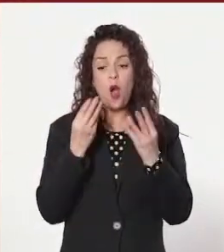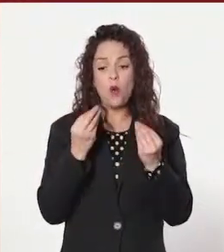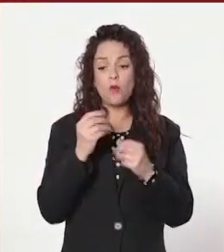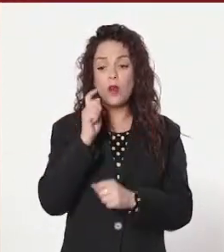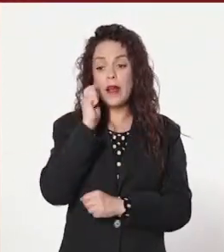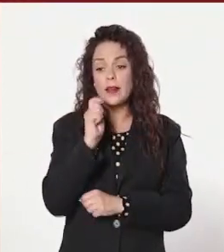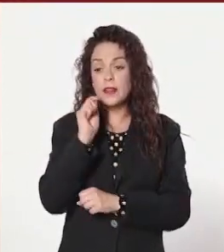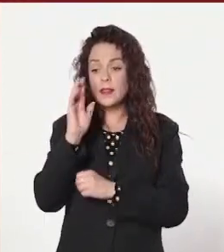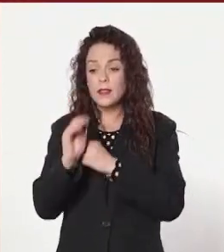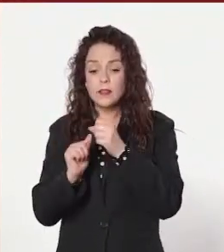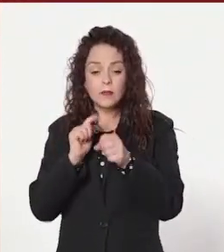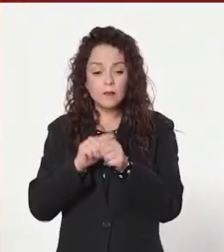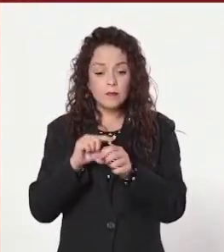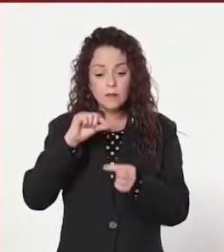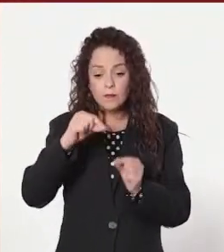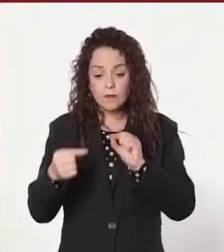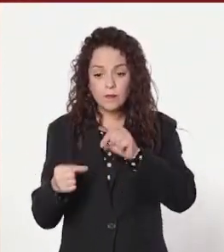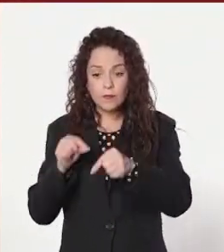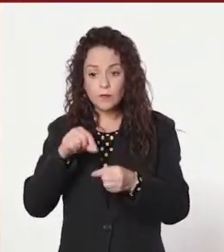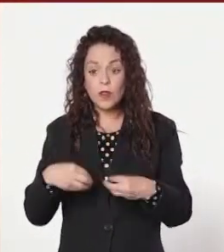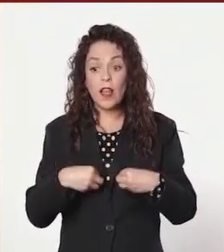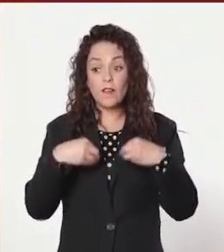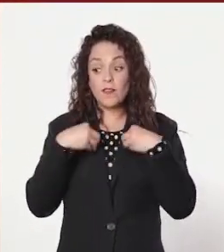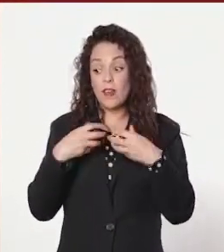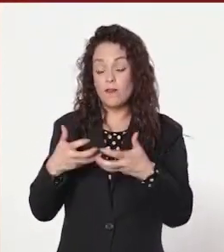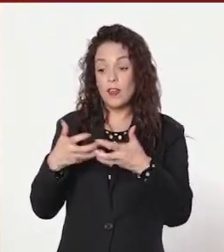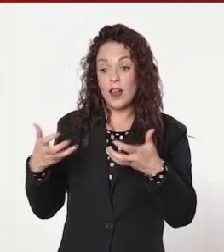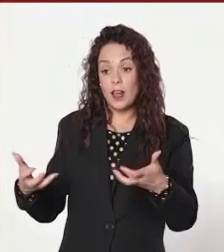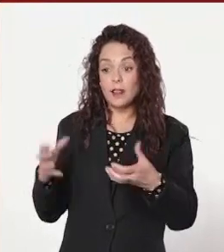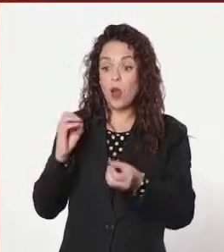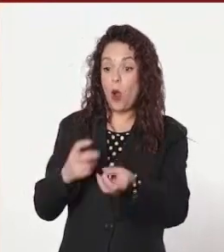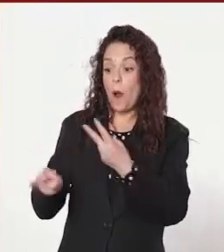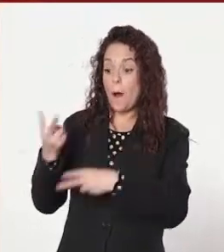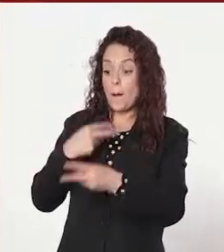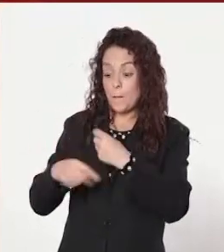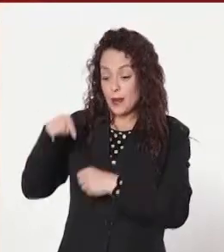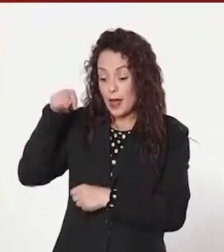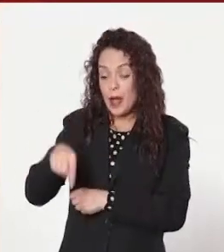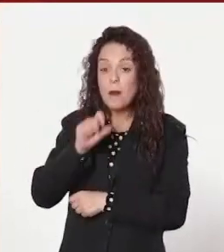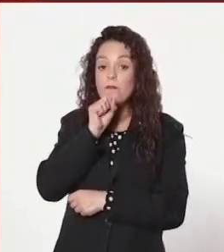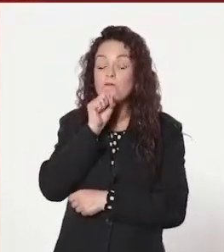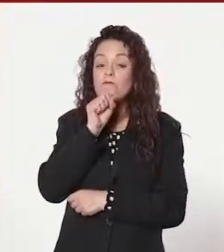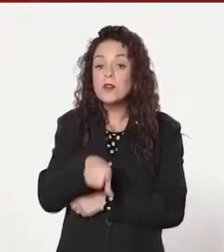microorganismos. Todos estos microorganismos viven en la tierra, se van formando adentro de nuestros mismos